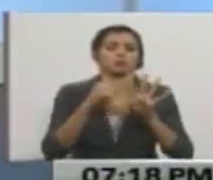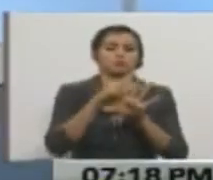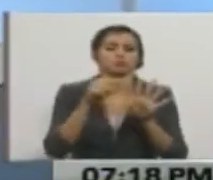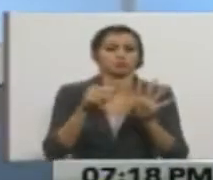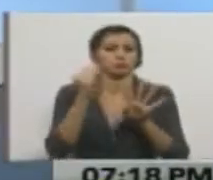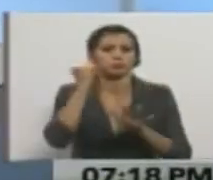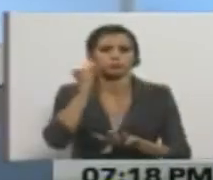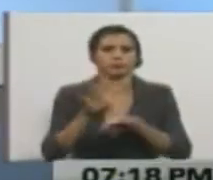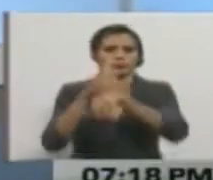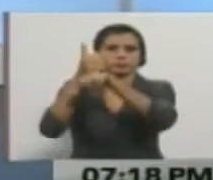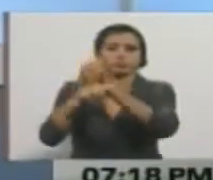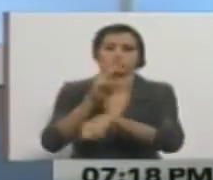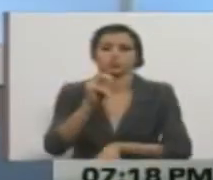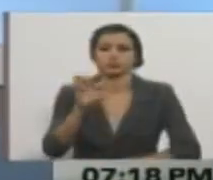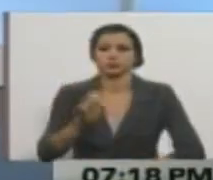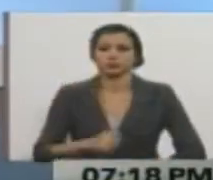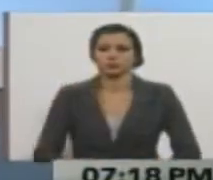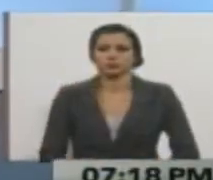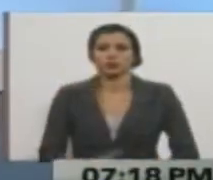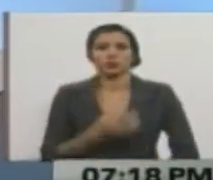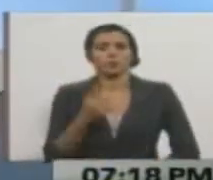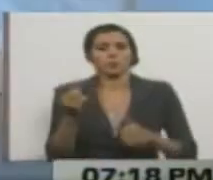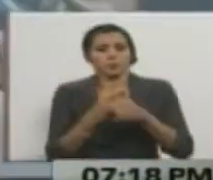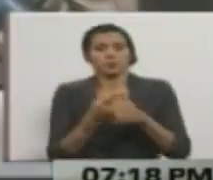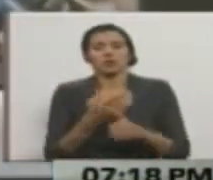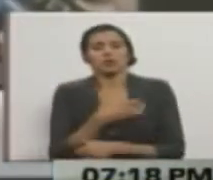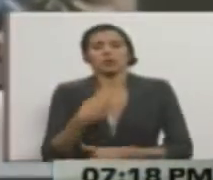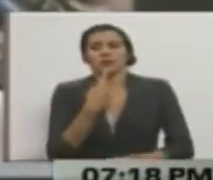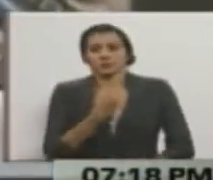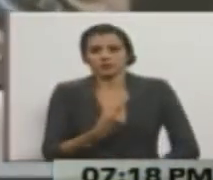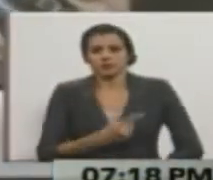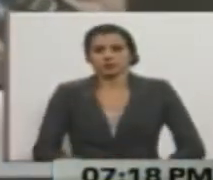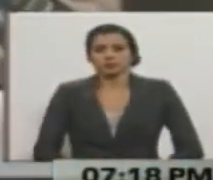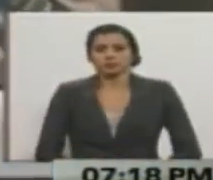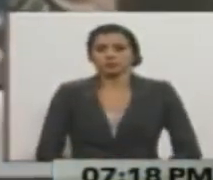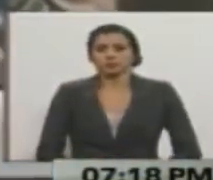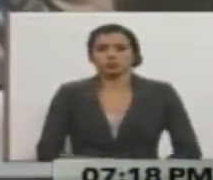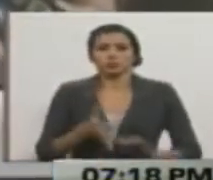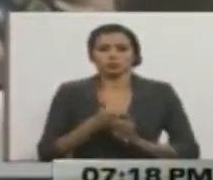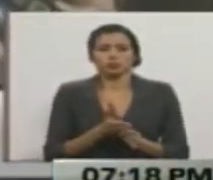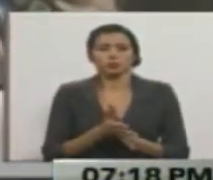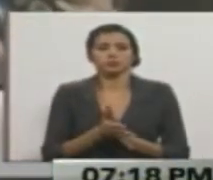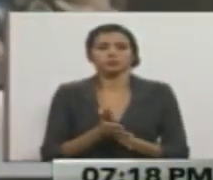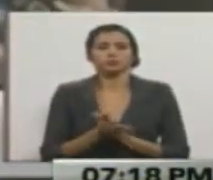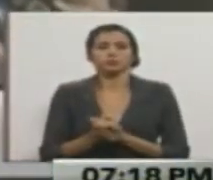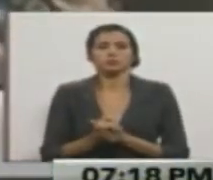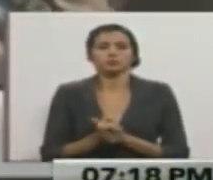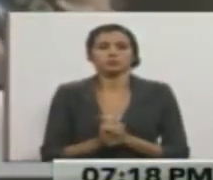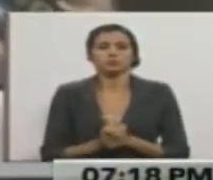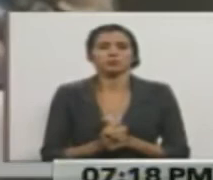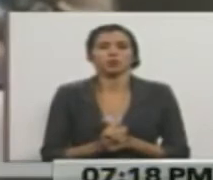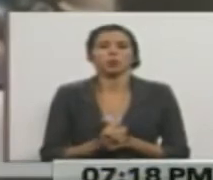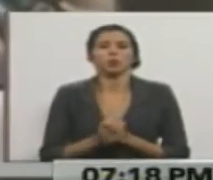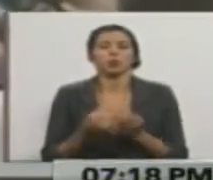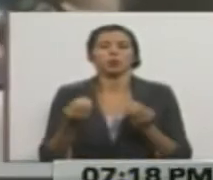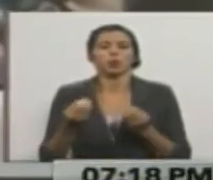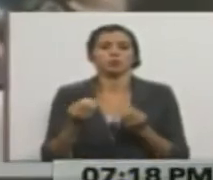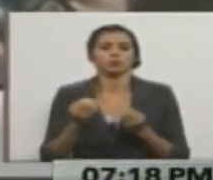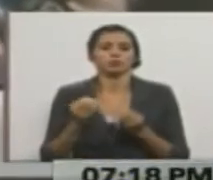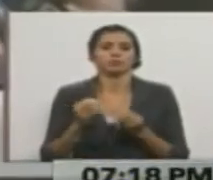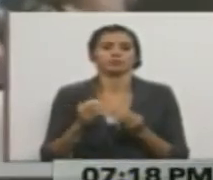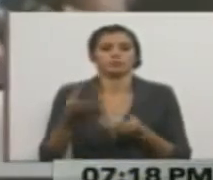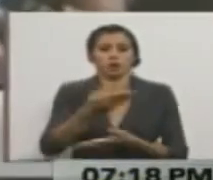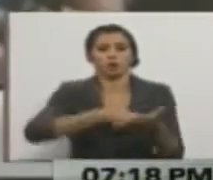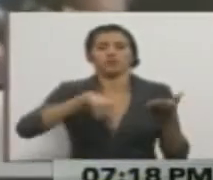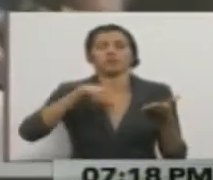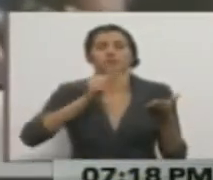Lo primero que quiero indicarles en cuanto al ámbito de la circunscripción para la determinación del 20%, fue aprobado